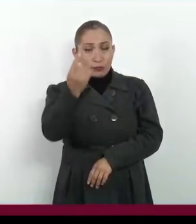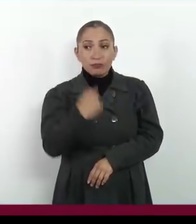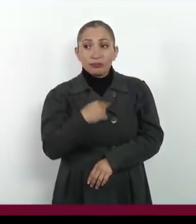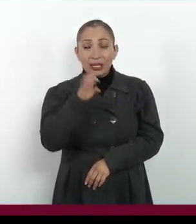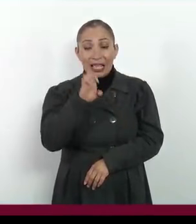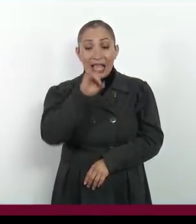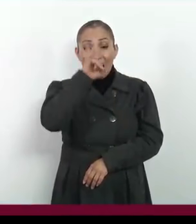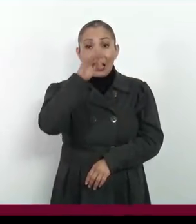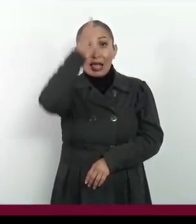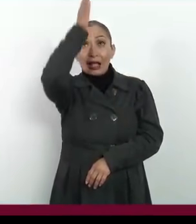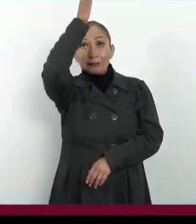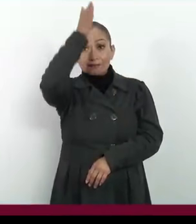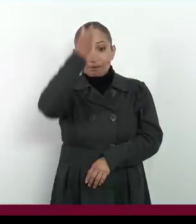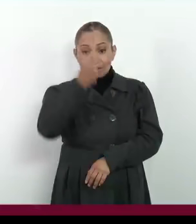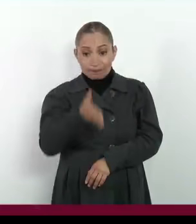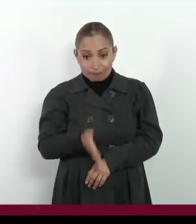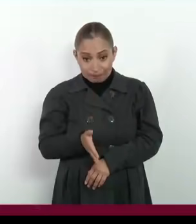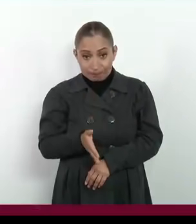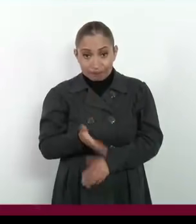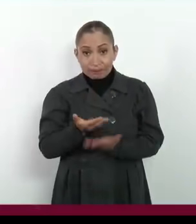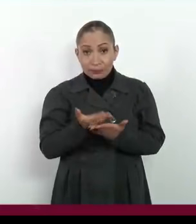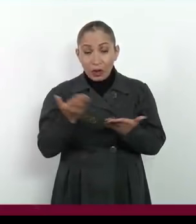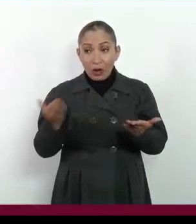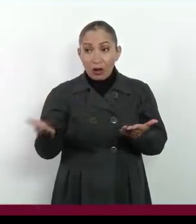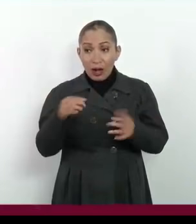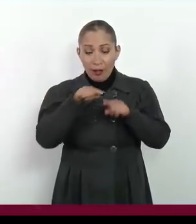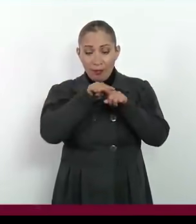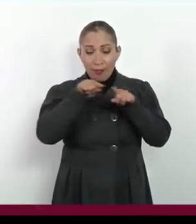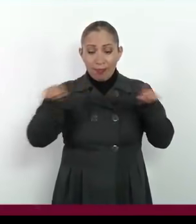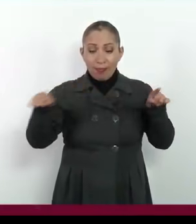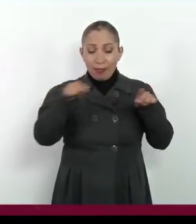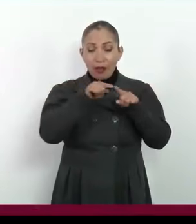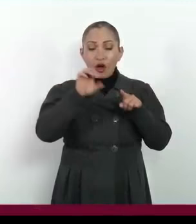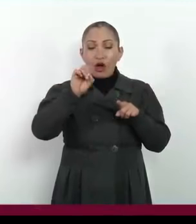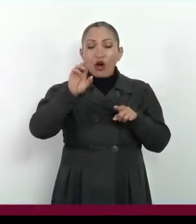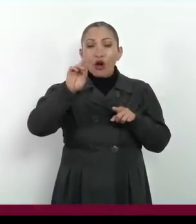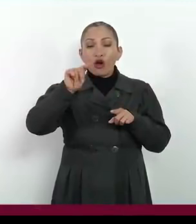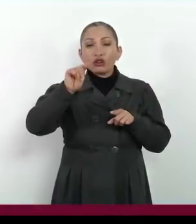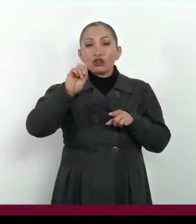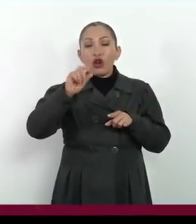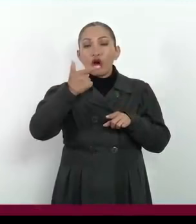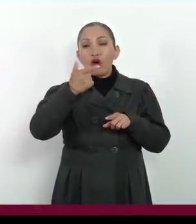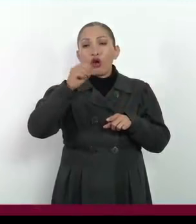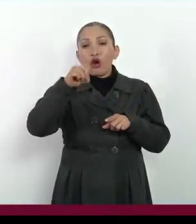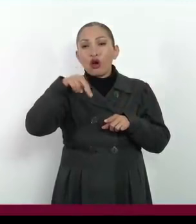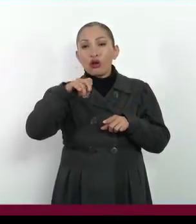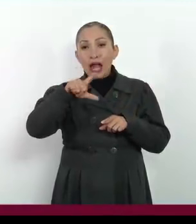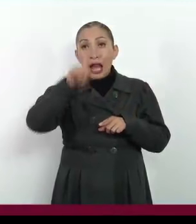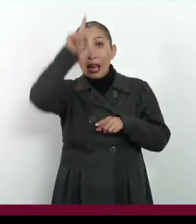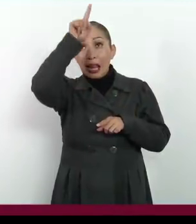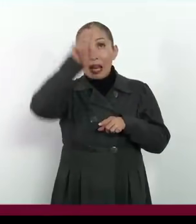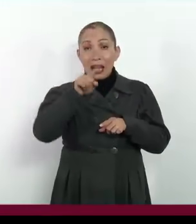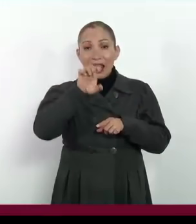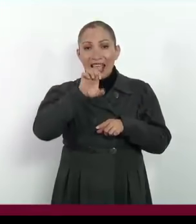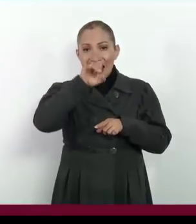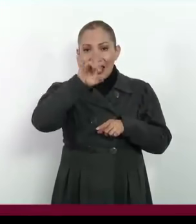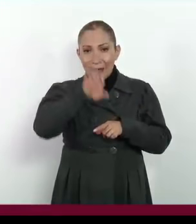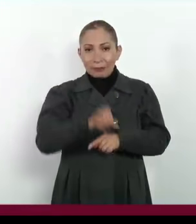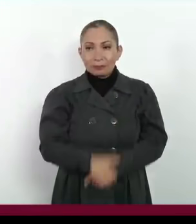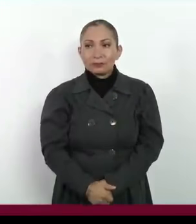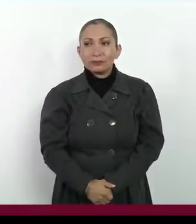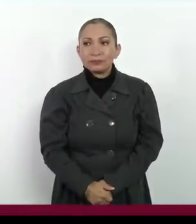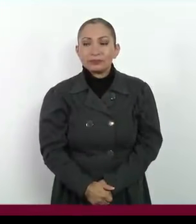el eje, entonces nuestro plano que estamos dibujando ahorita es ortogonal a ese eje. ¿Sale?